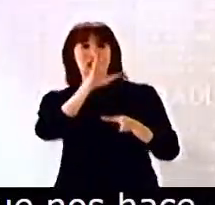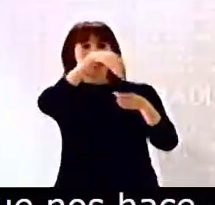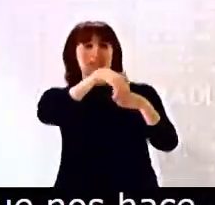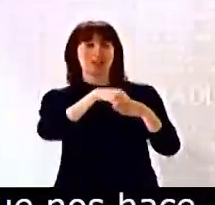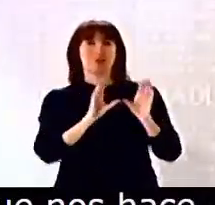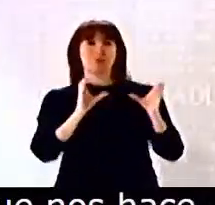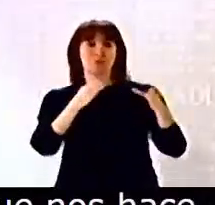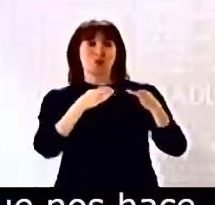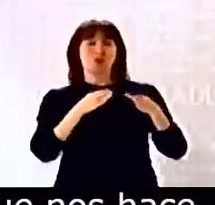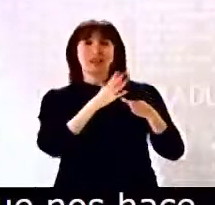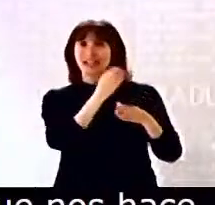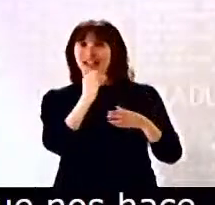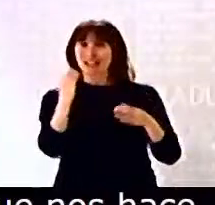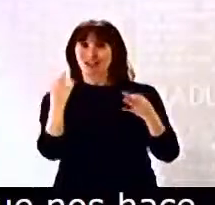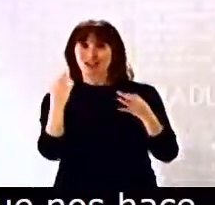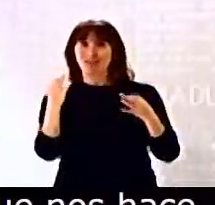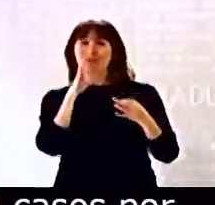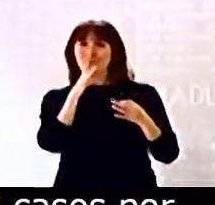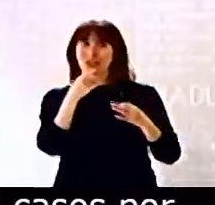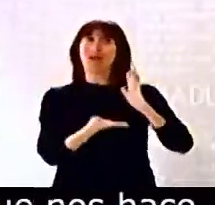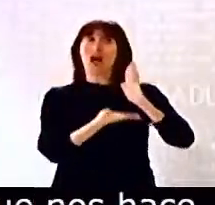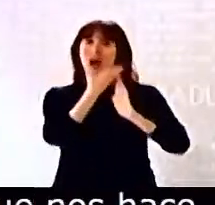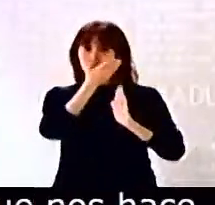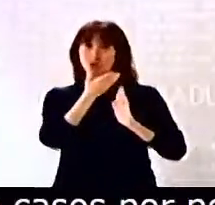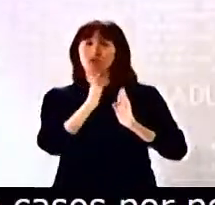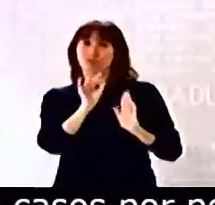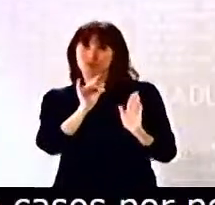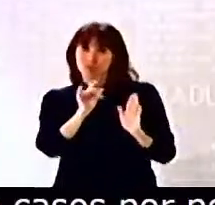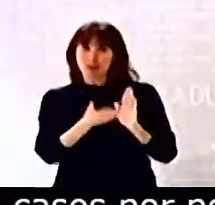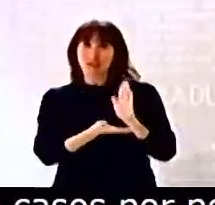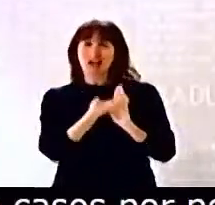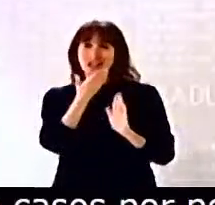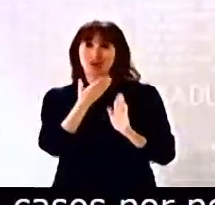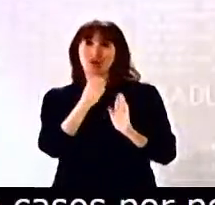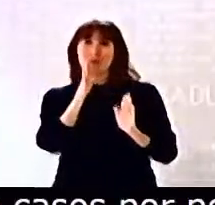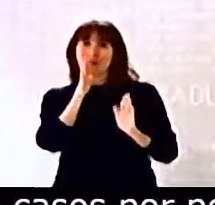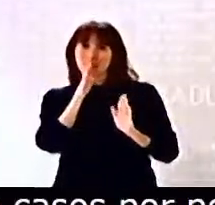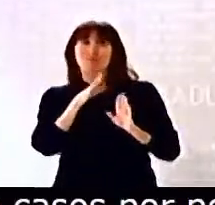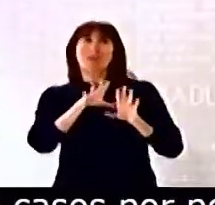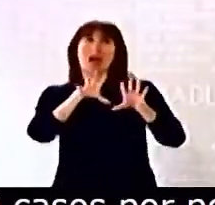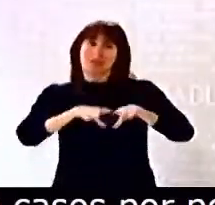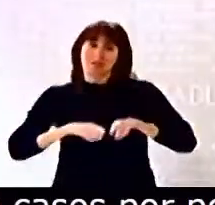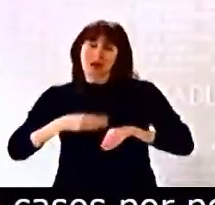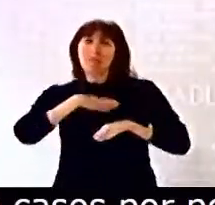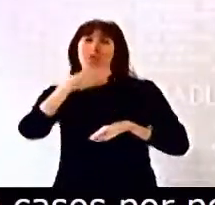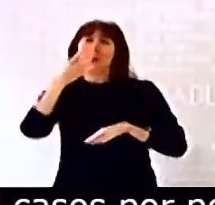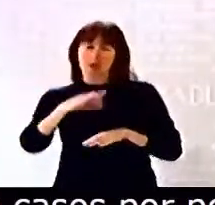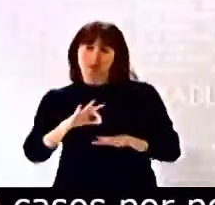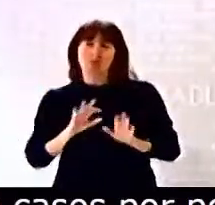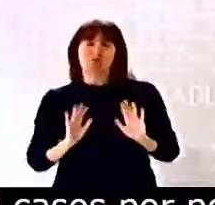que sigue siendo una incidencia alta, pero que sigue siendo una incidencia muchísimo más asumible.